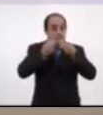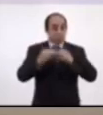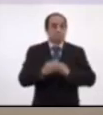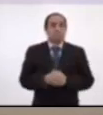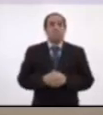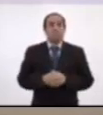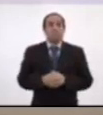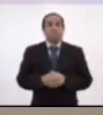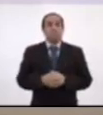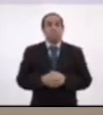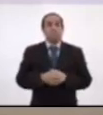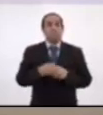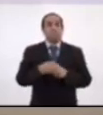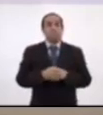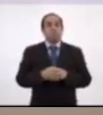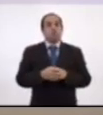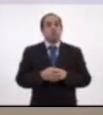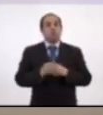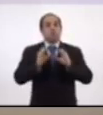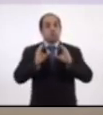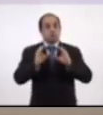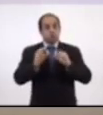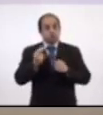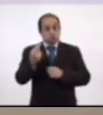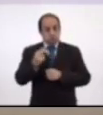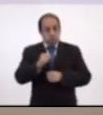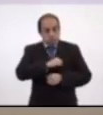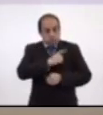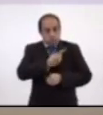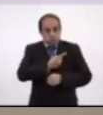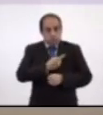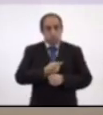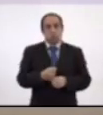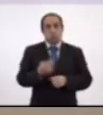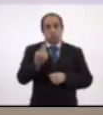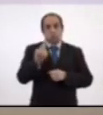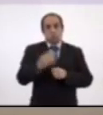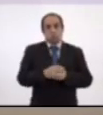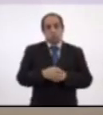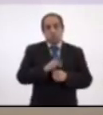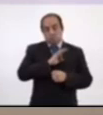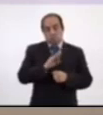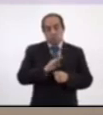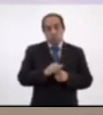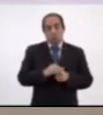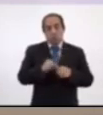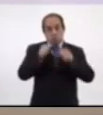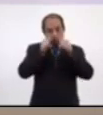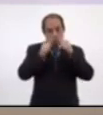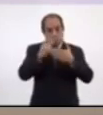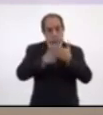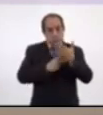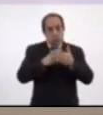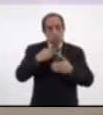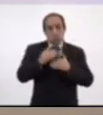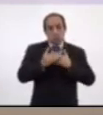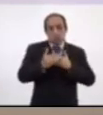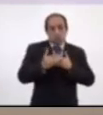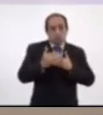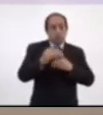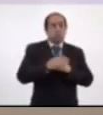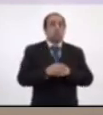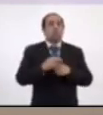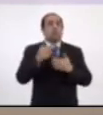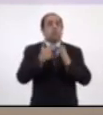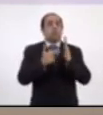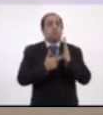las medidas sanitarias pertinentes, pues se pueden abrir sin problema y, por supuesto, seguiremos avanzando en horarios o en